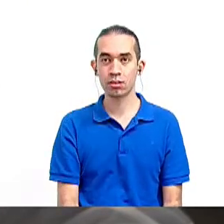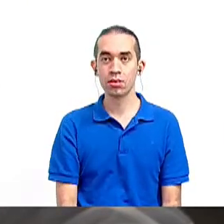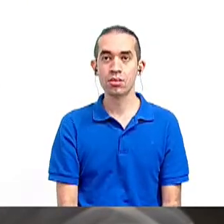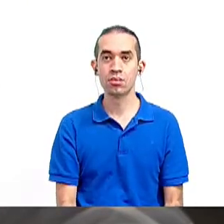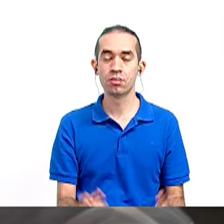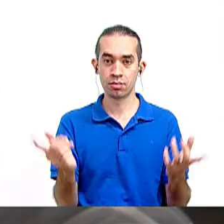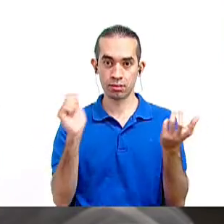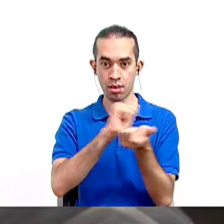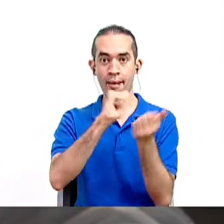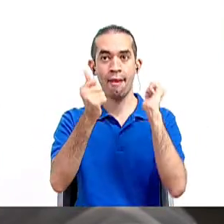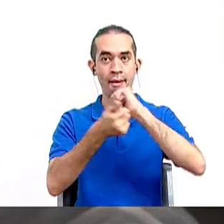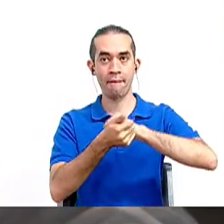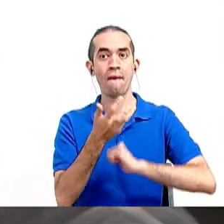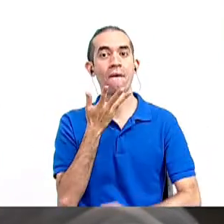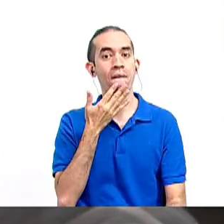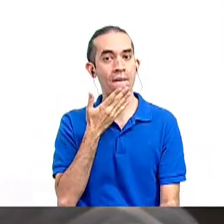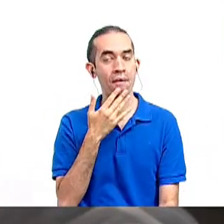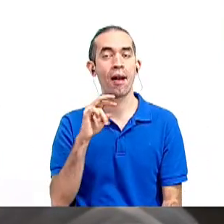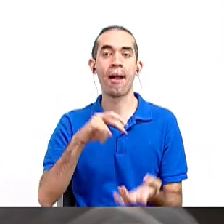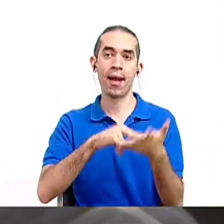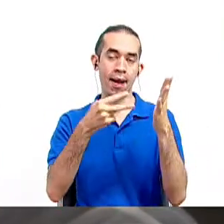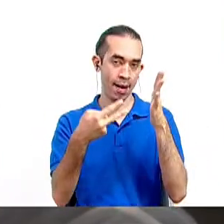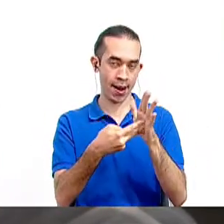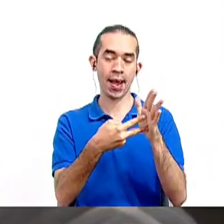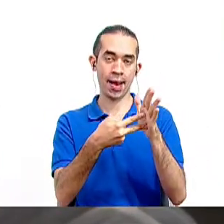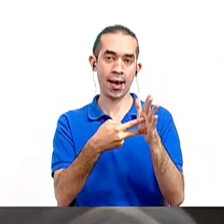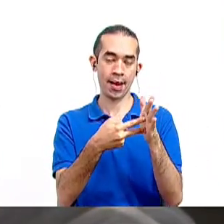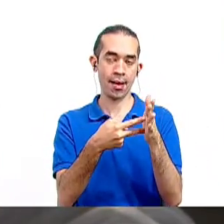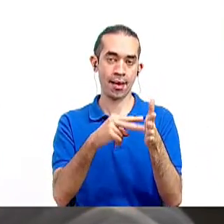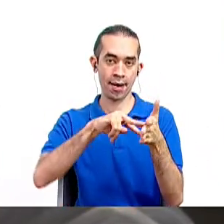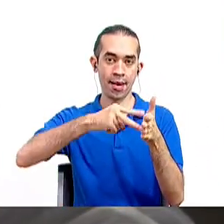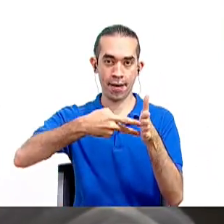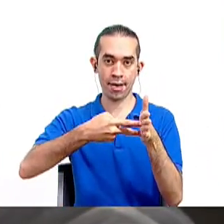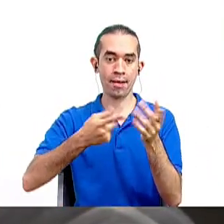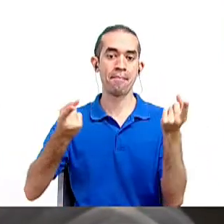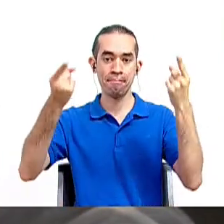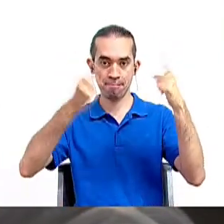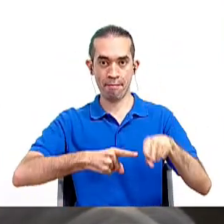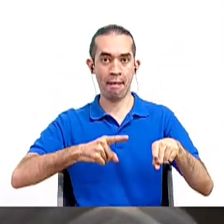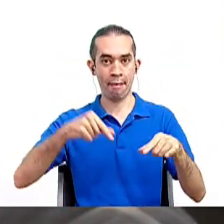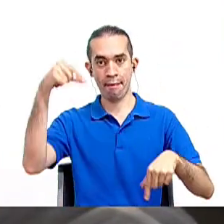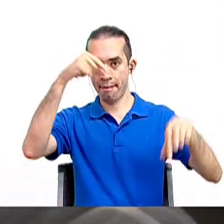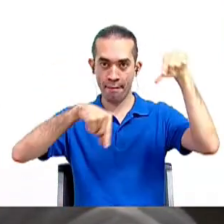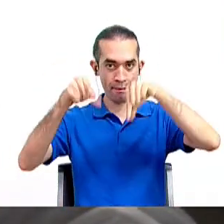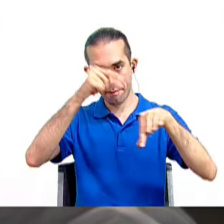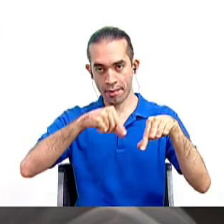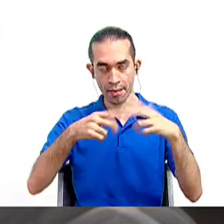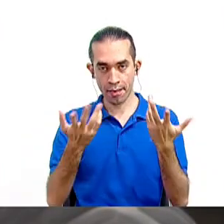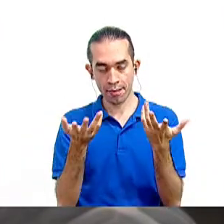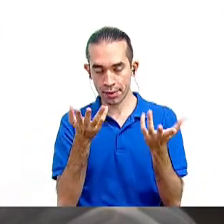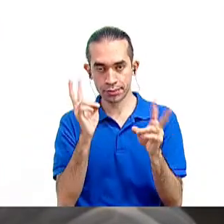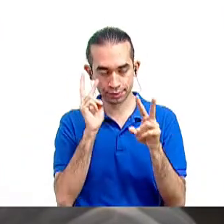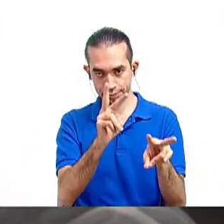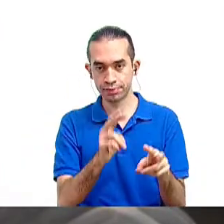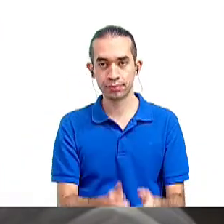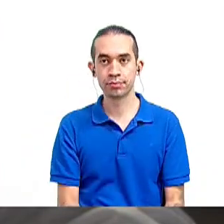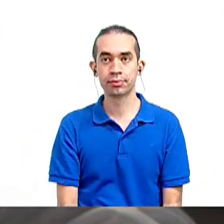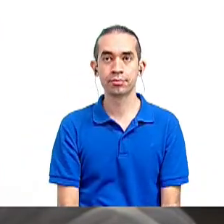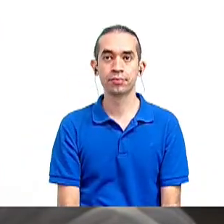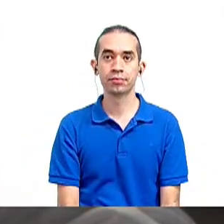Hay un cambio de coloración, lo que me indica a mí una reacción química de por medio.